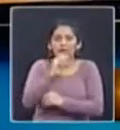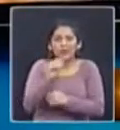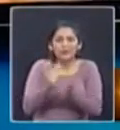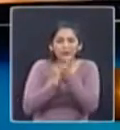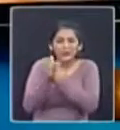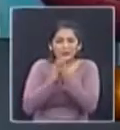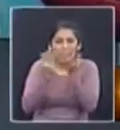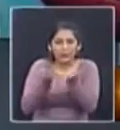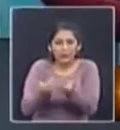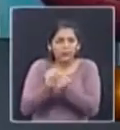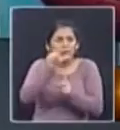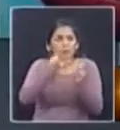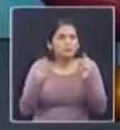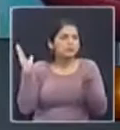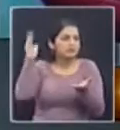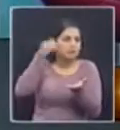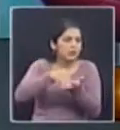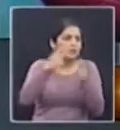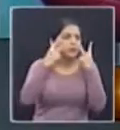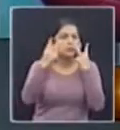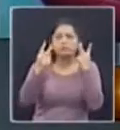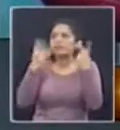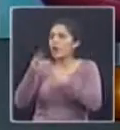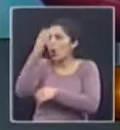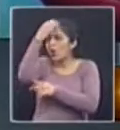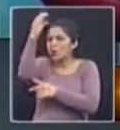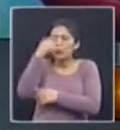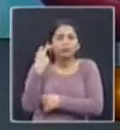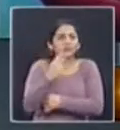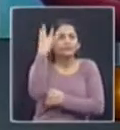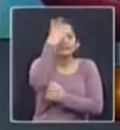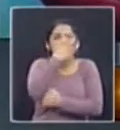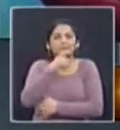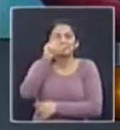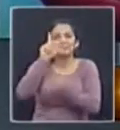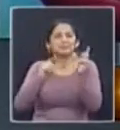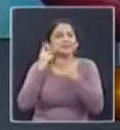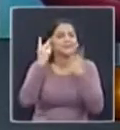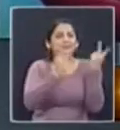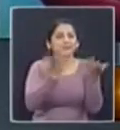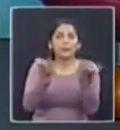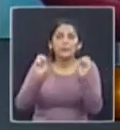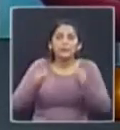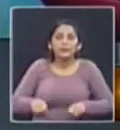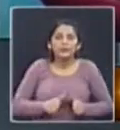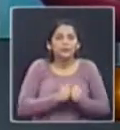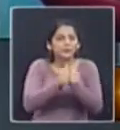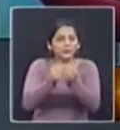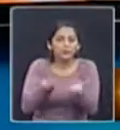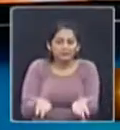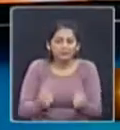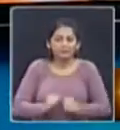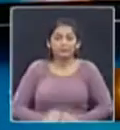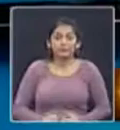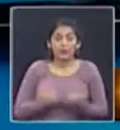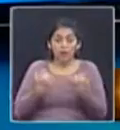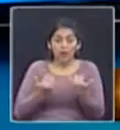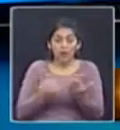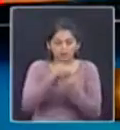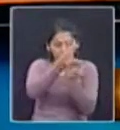cultura de recreación para la familia y para los vecinos del sector esto sin duda está en un proyecto